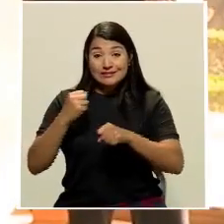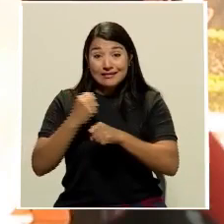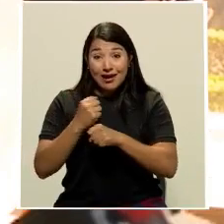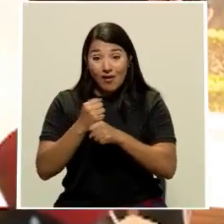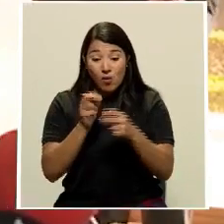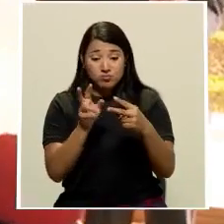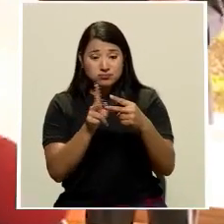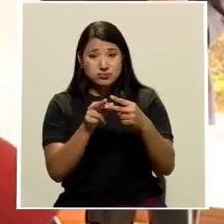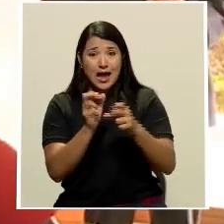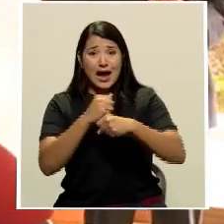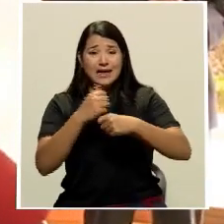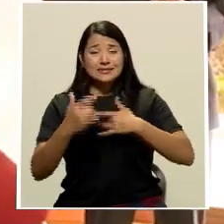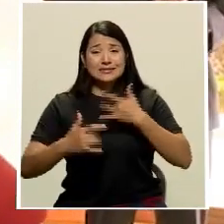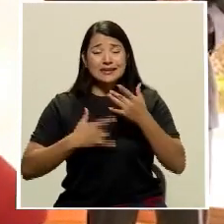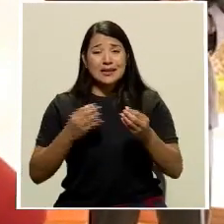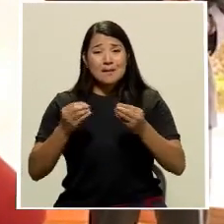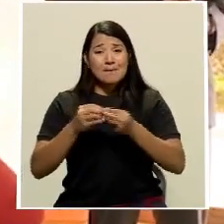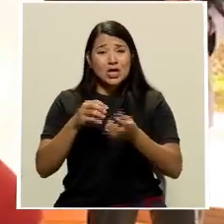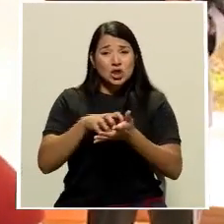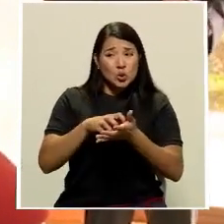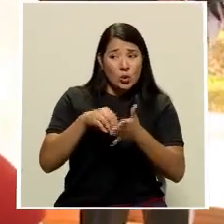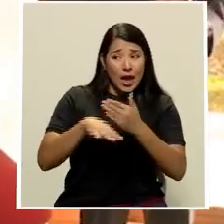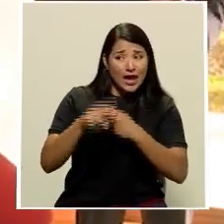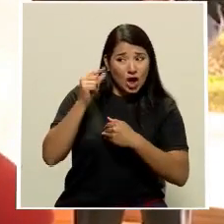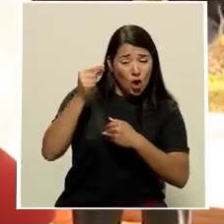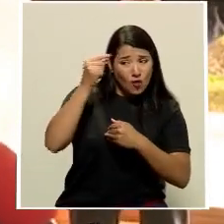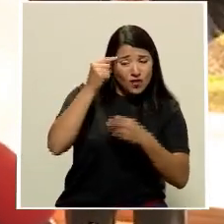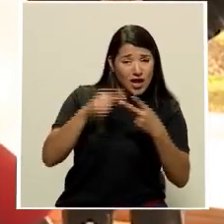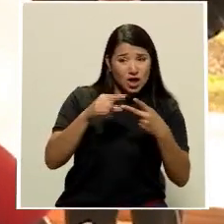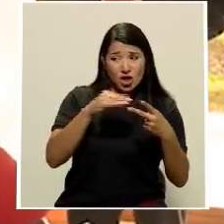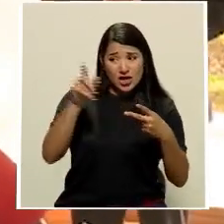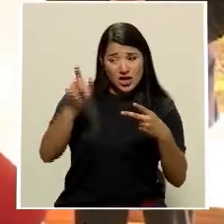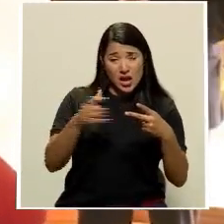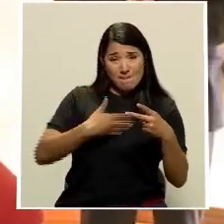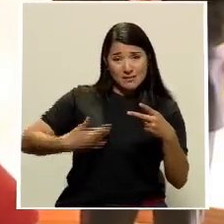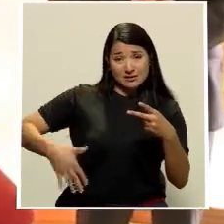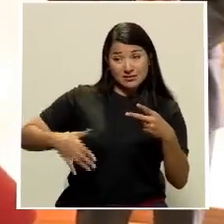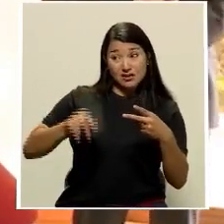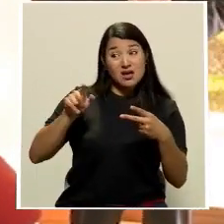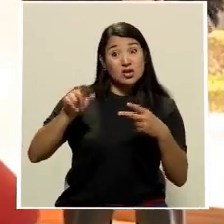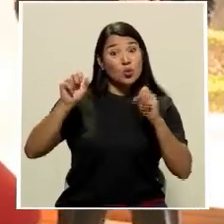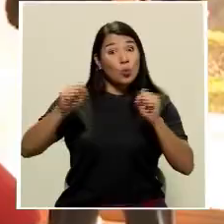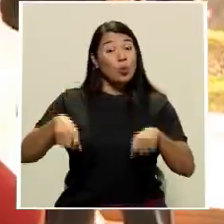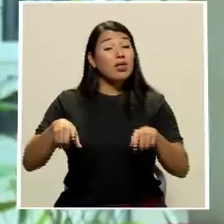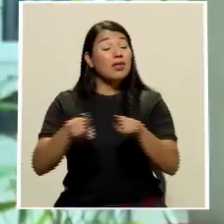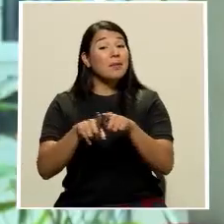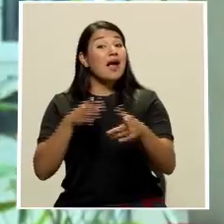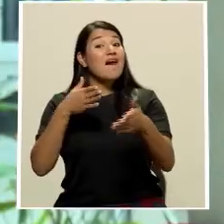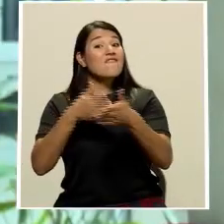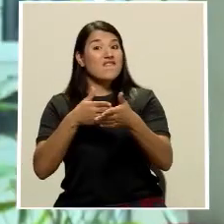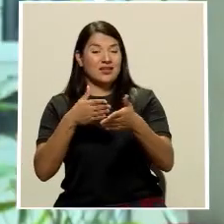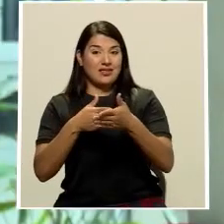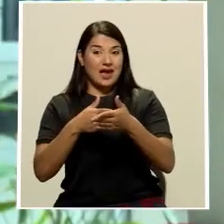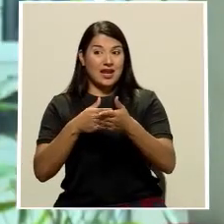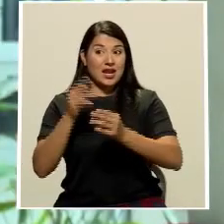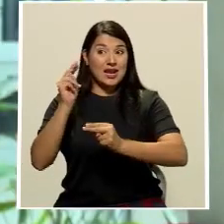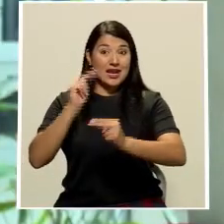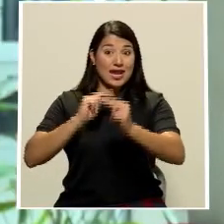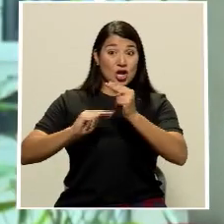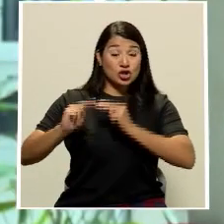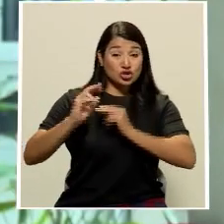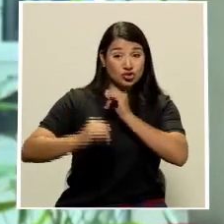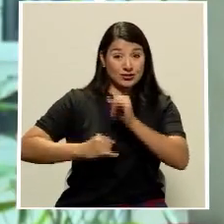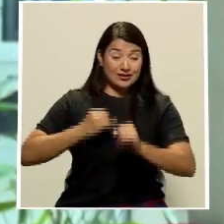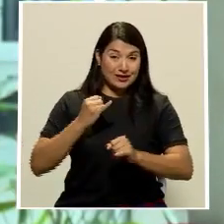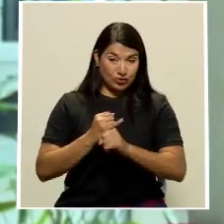en el gobierno y en la figura del presidente, que incluso podría repercutir en el mercado internacional. Creo que es el desgaste de la sociedad.